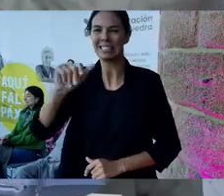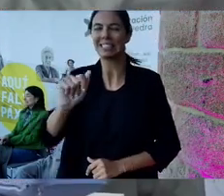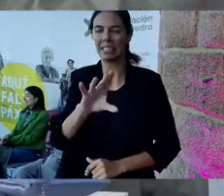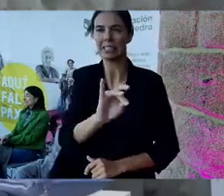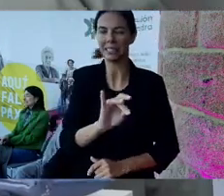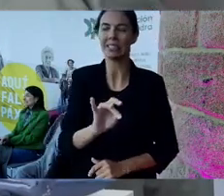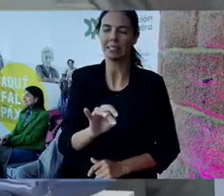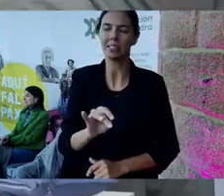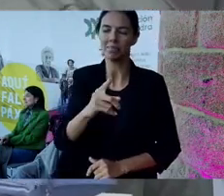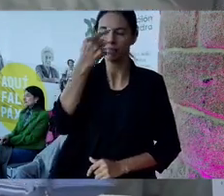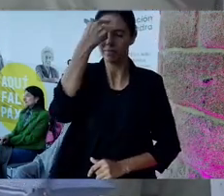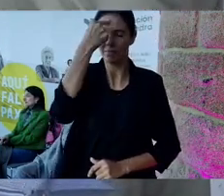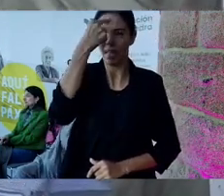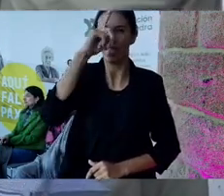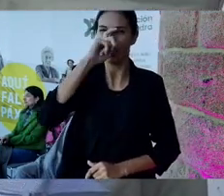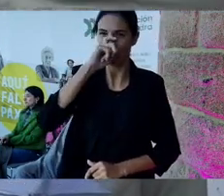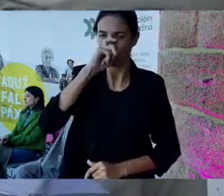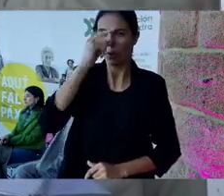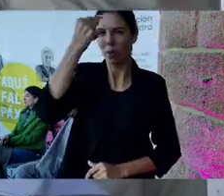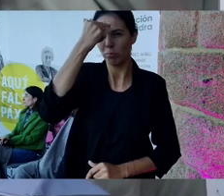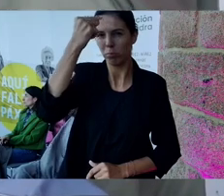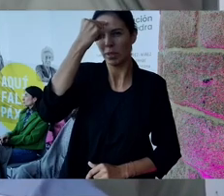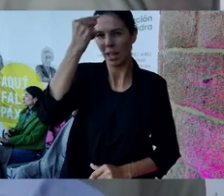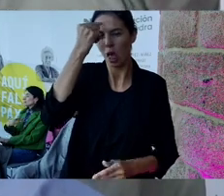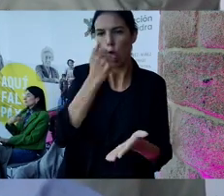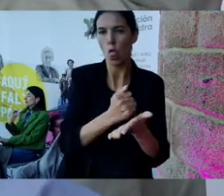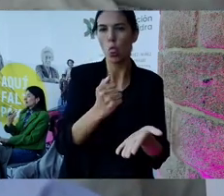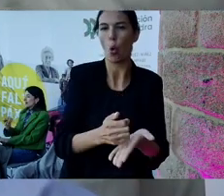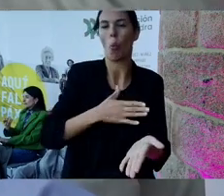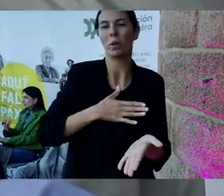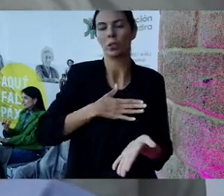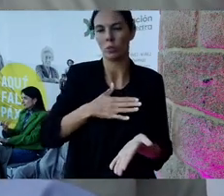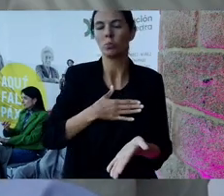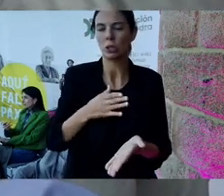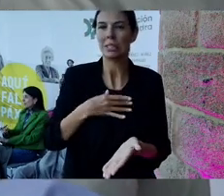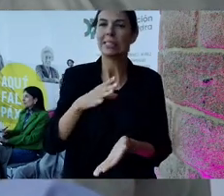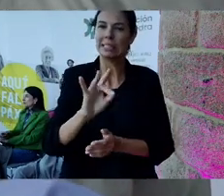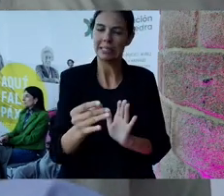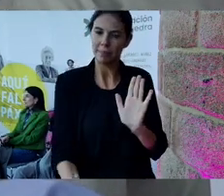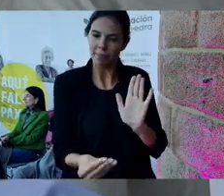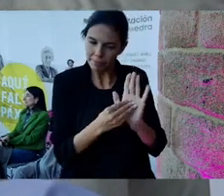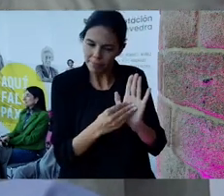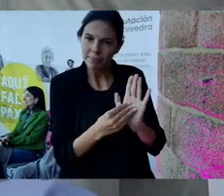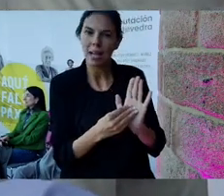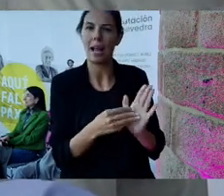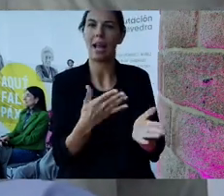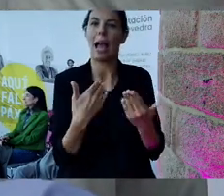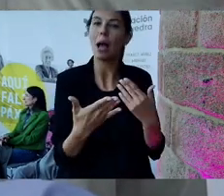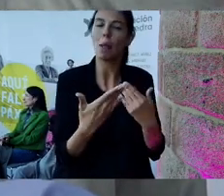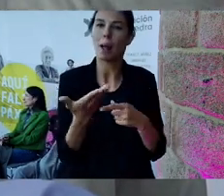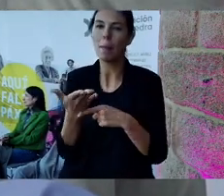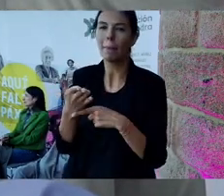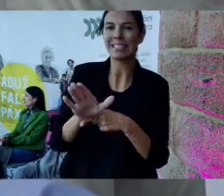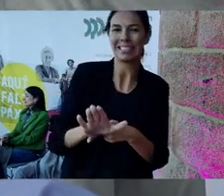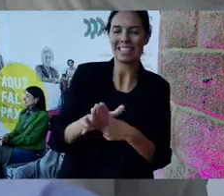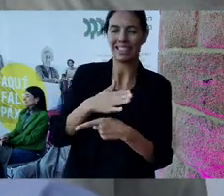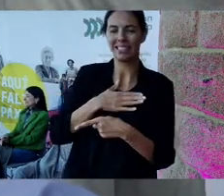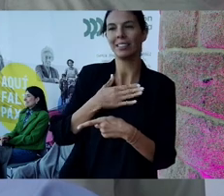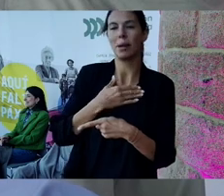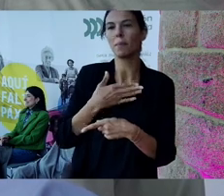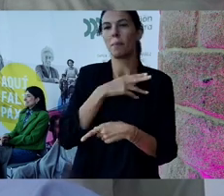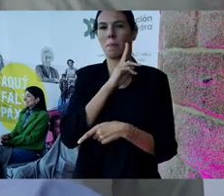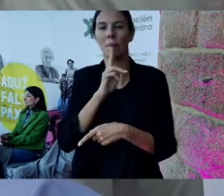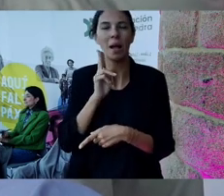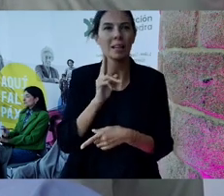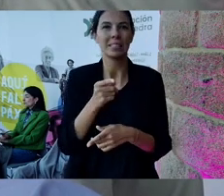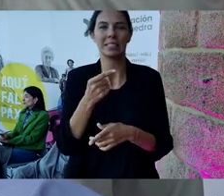Sancha. Porque Sancha siempre la va a recordar en sus propios documentos, siempre va a mencionarla a la hora de